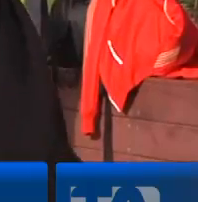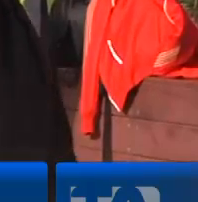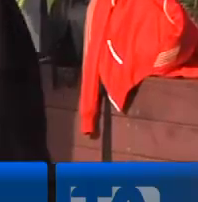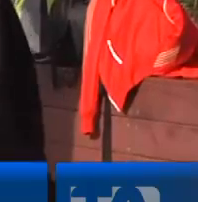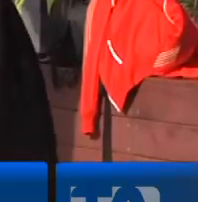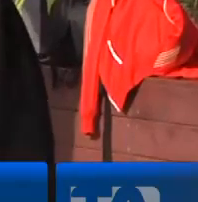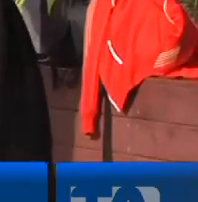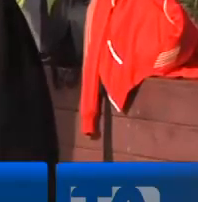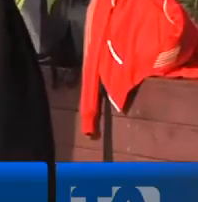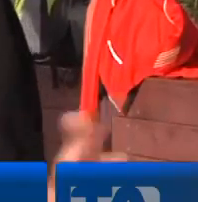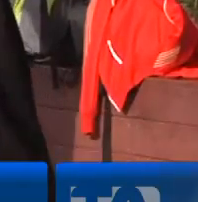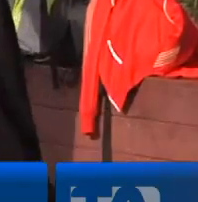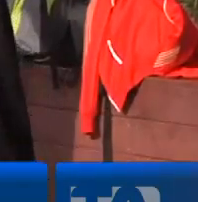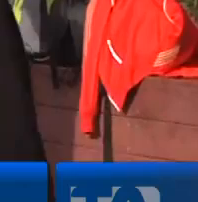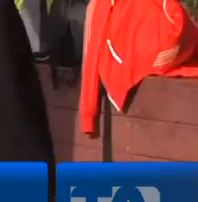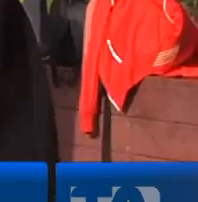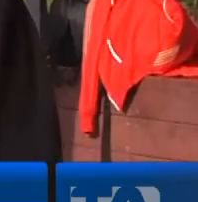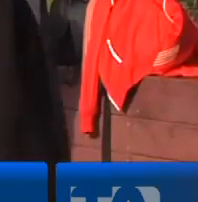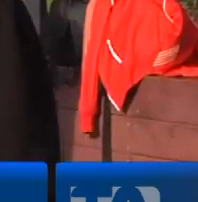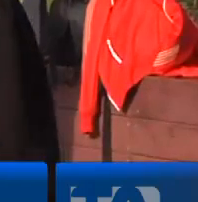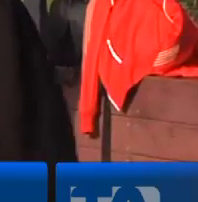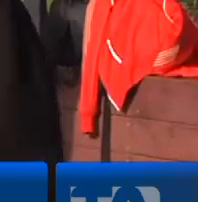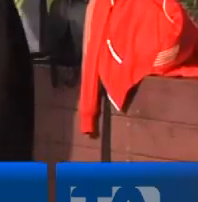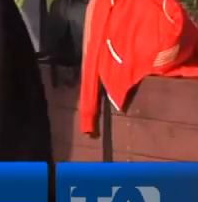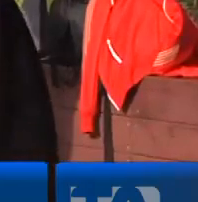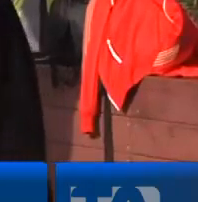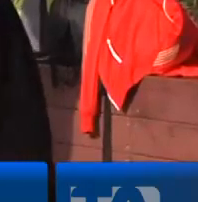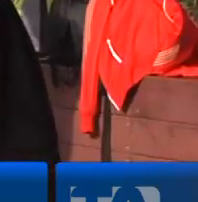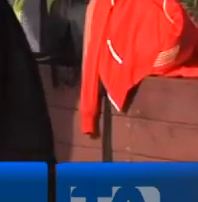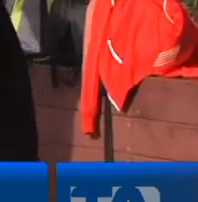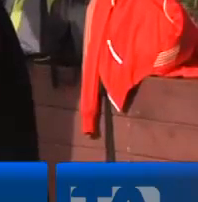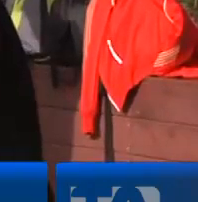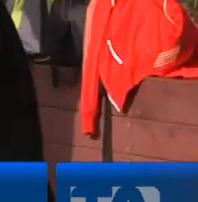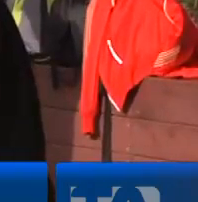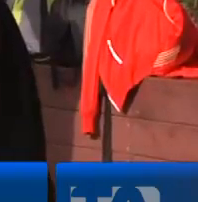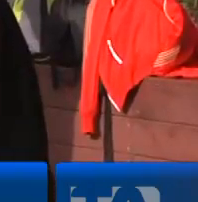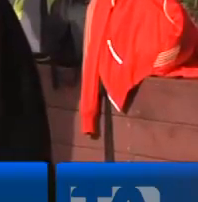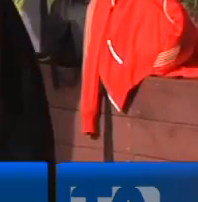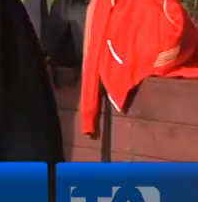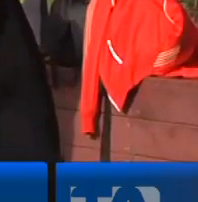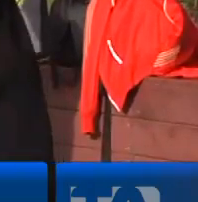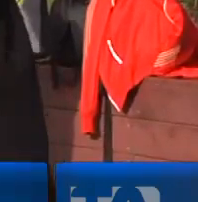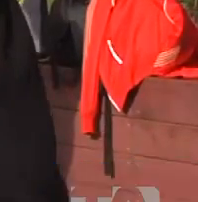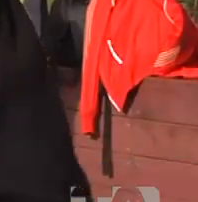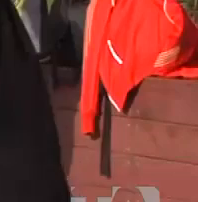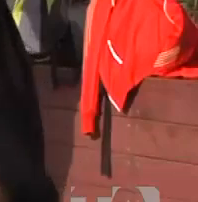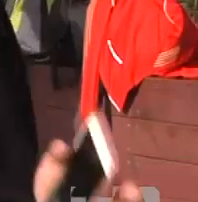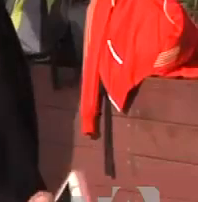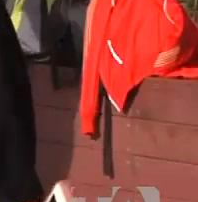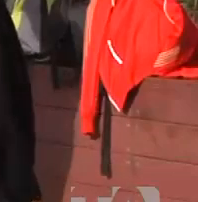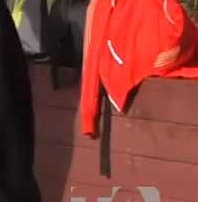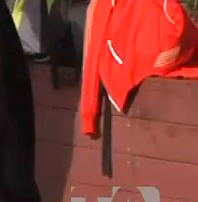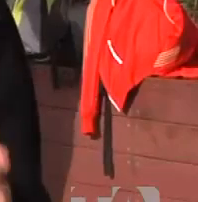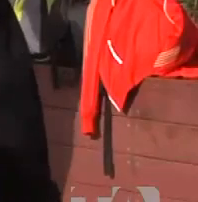solo en los Juegos Olímpicos, sino también a diario, y hay personas que están entrenando también aquí en este lugar. También les cuento que